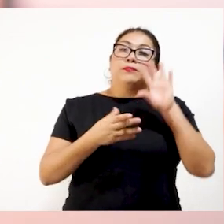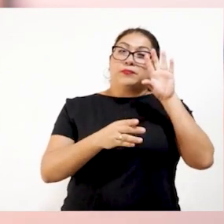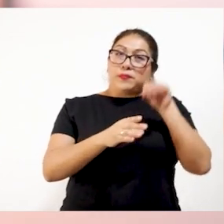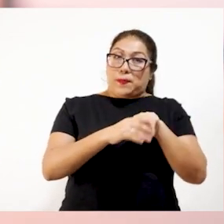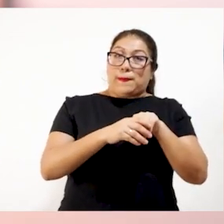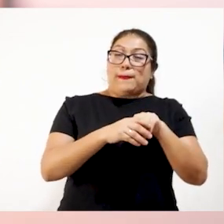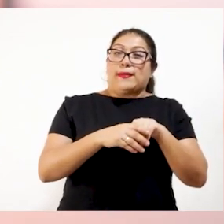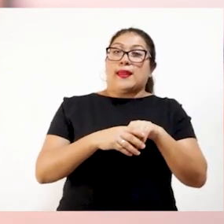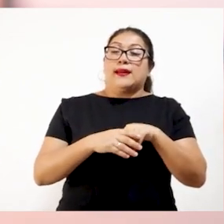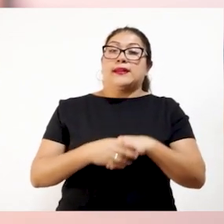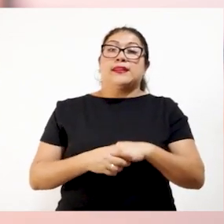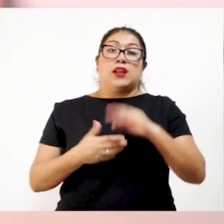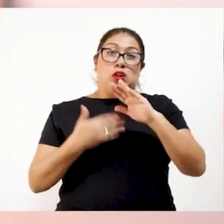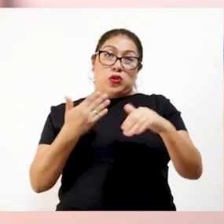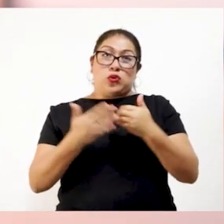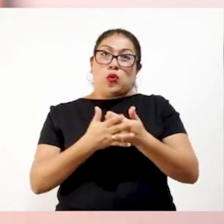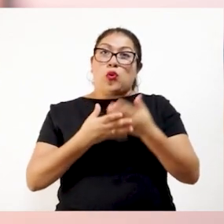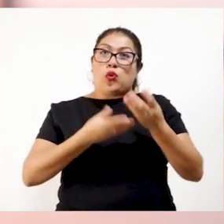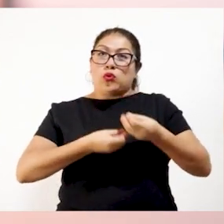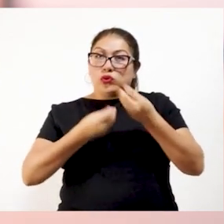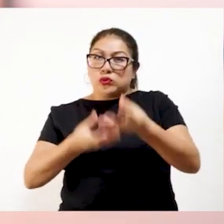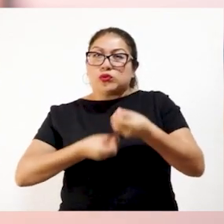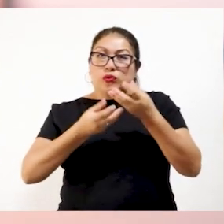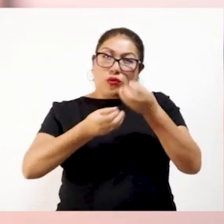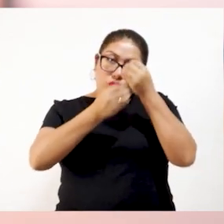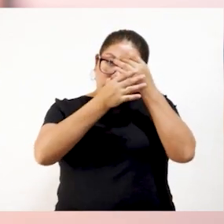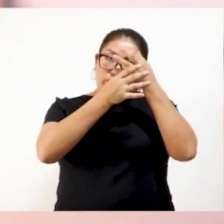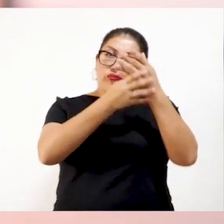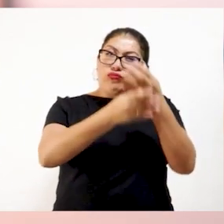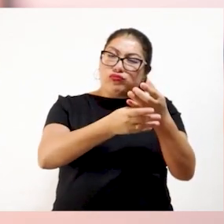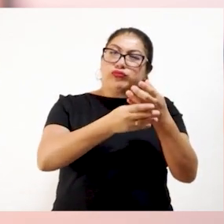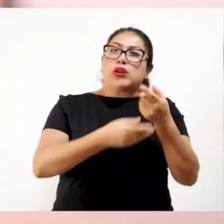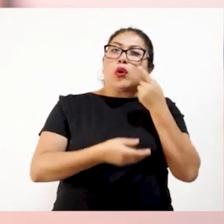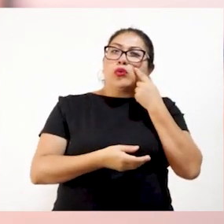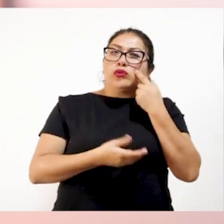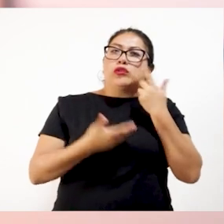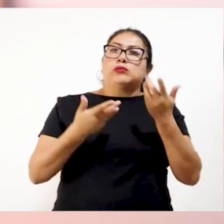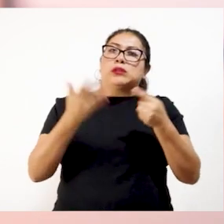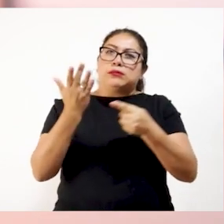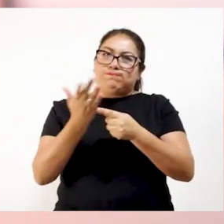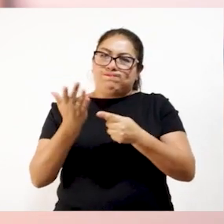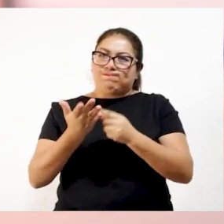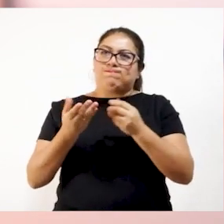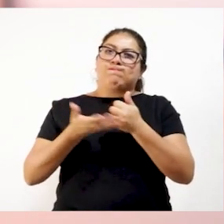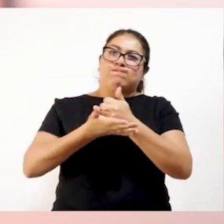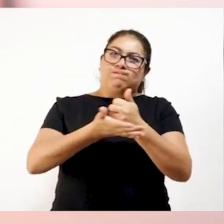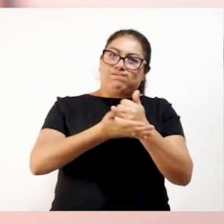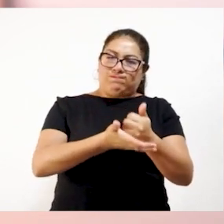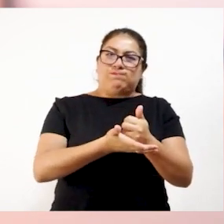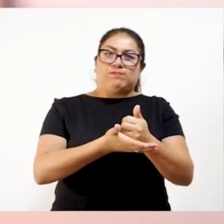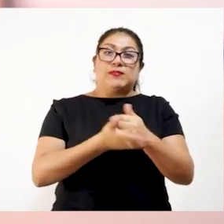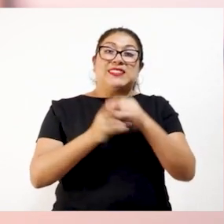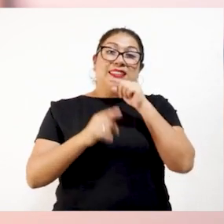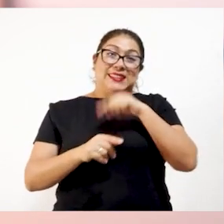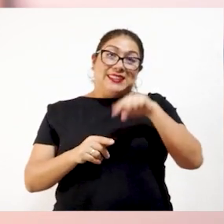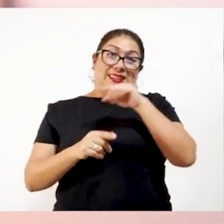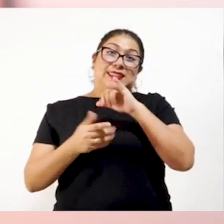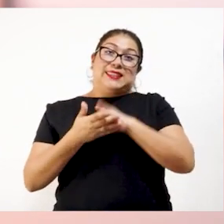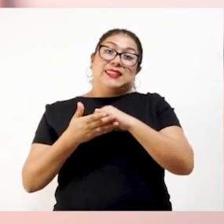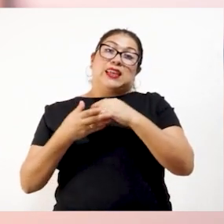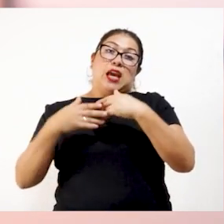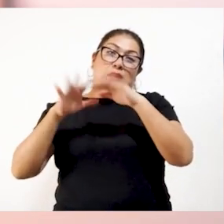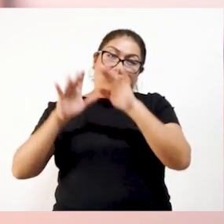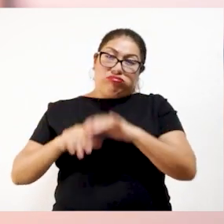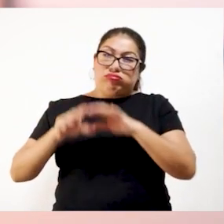reside todo el conocimiento técnico y a través de ellos además se produce